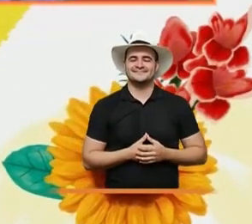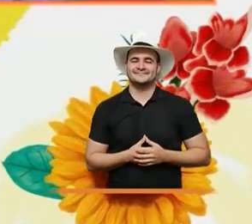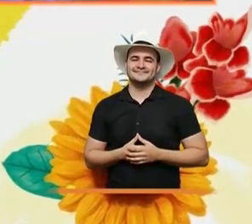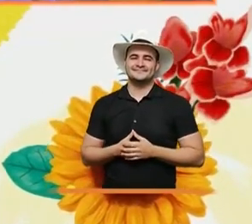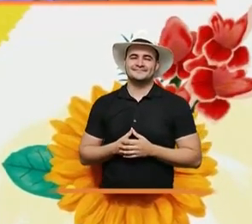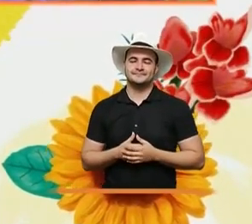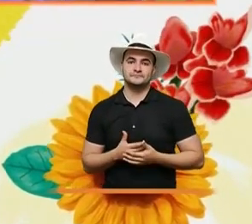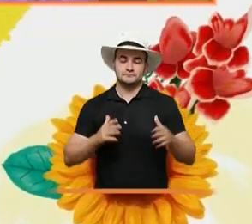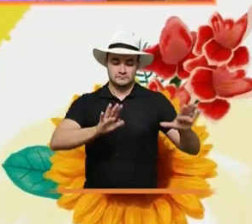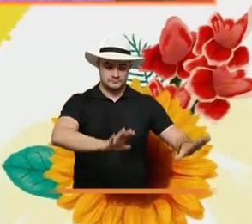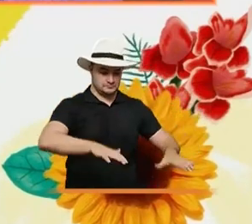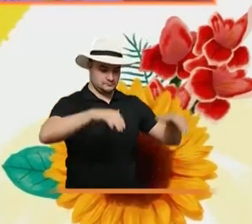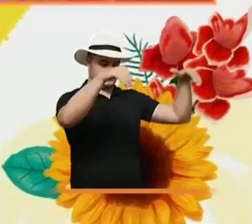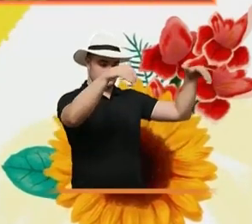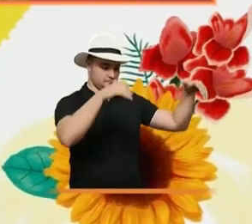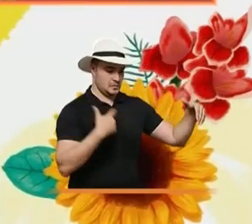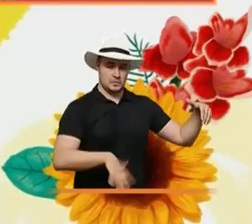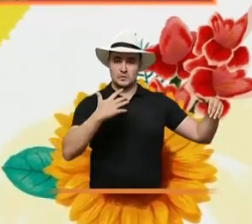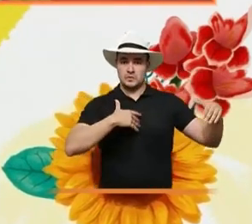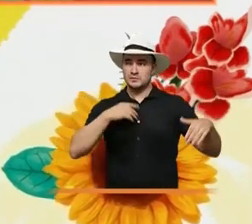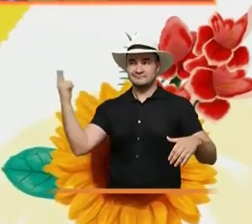el baúl del militar